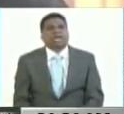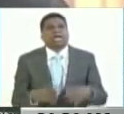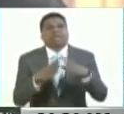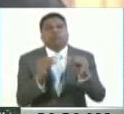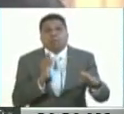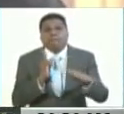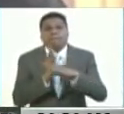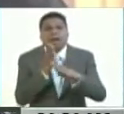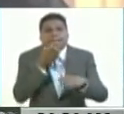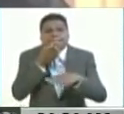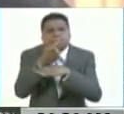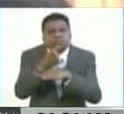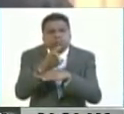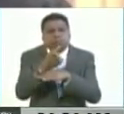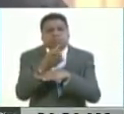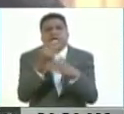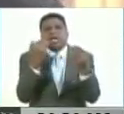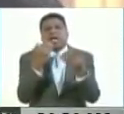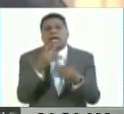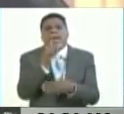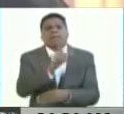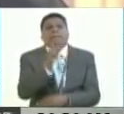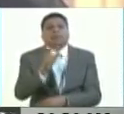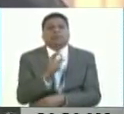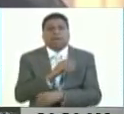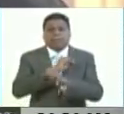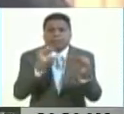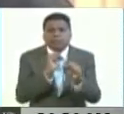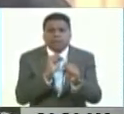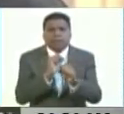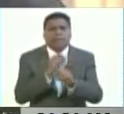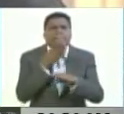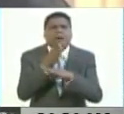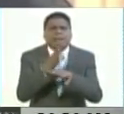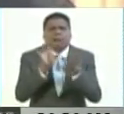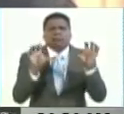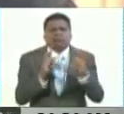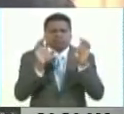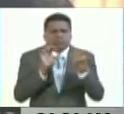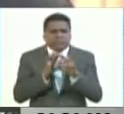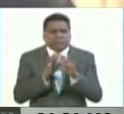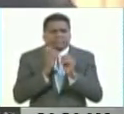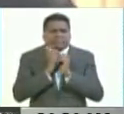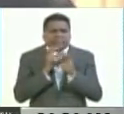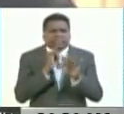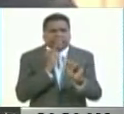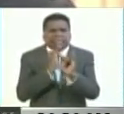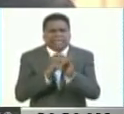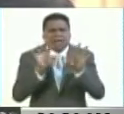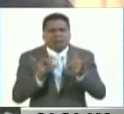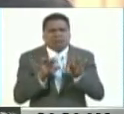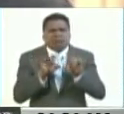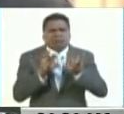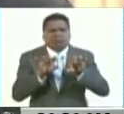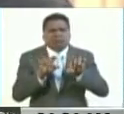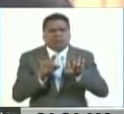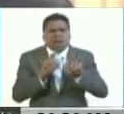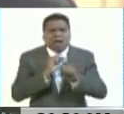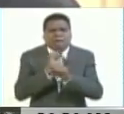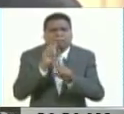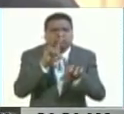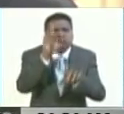obstrucciones, ese impedimento para que la visita pueda entrar a ese portal que están visitando. Sin embargo, cualquier plataforma puede